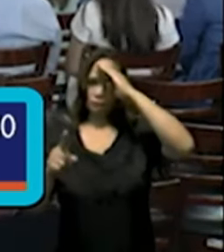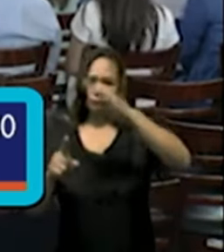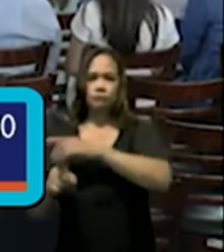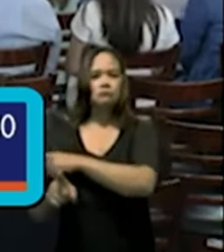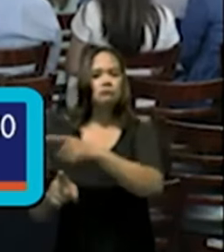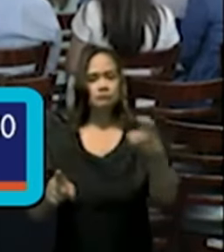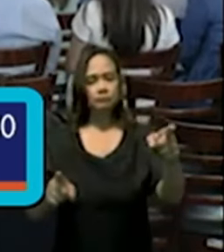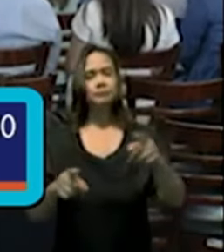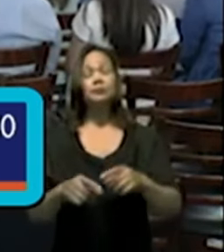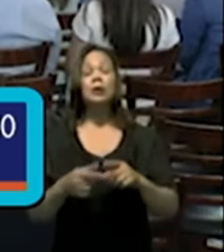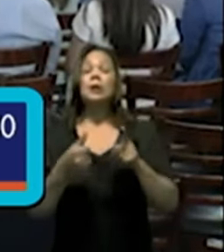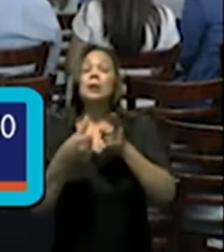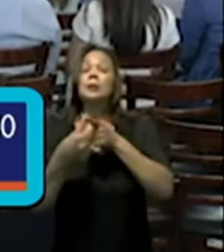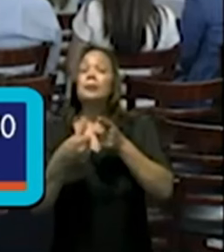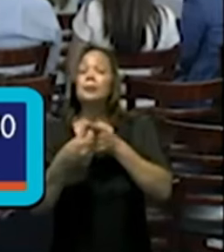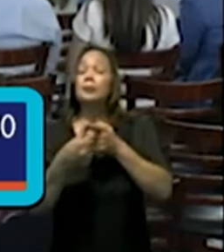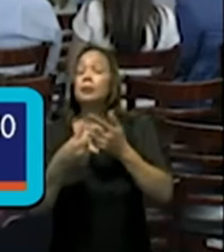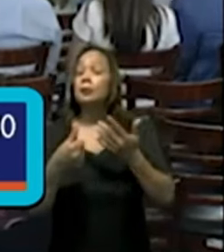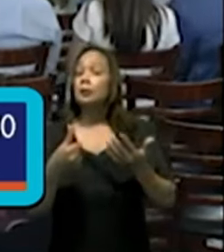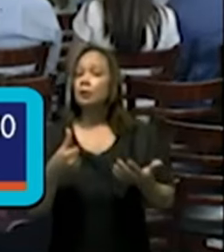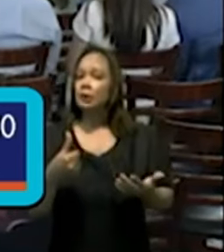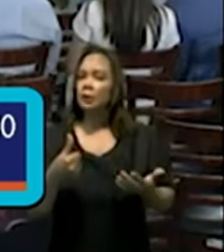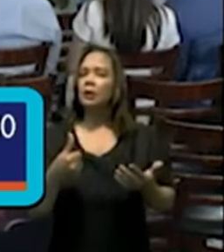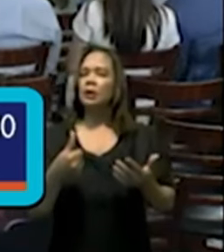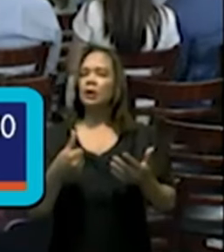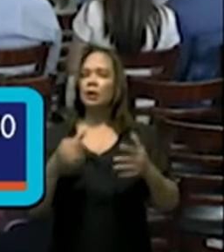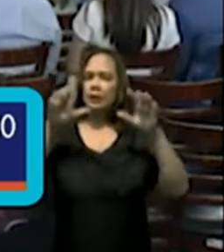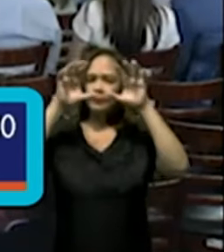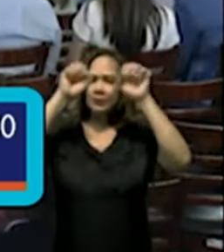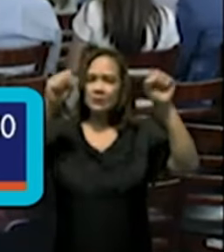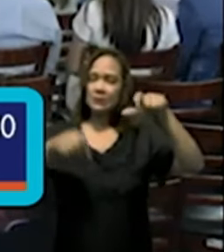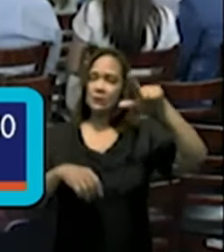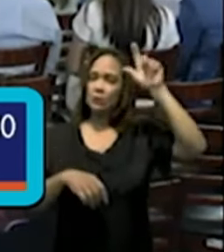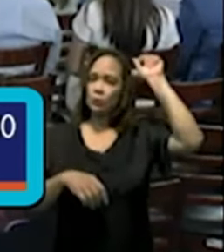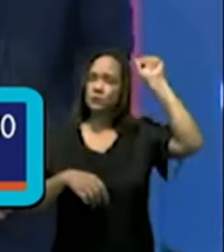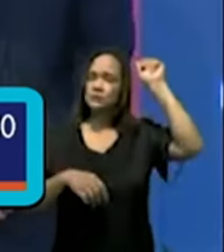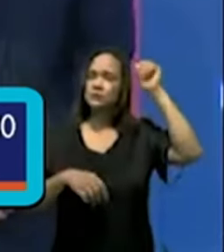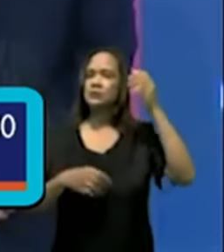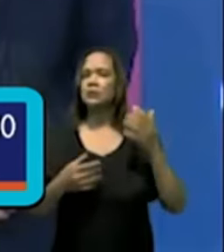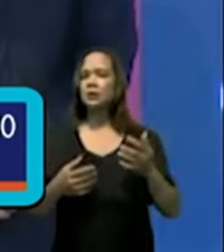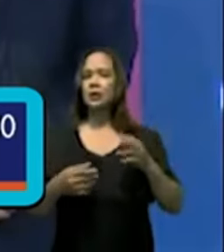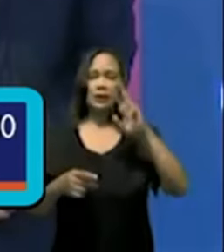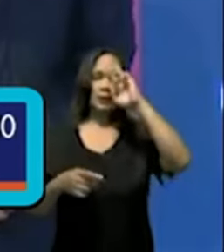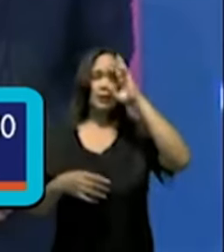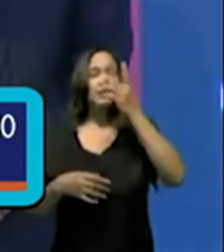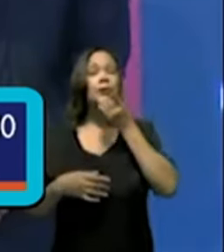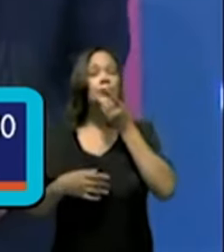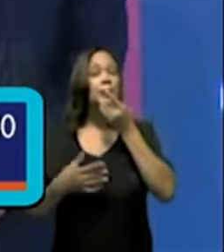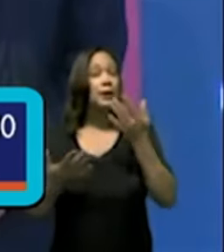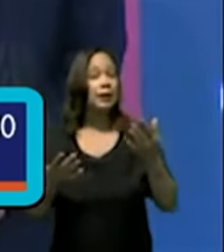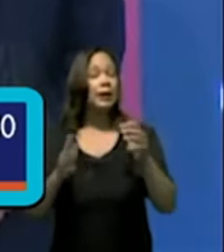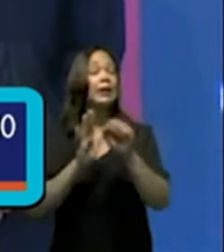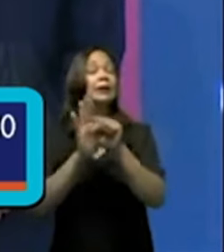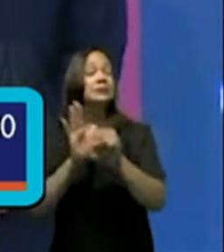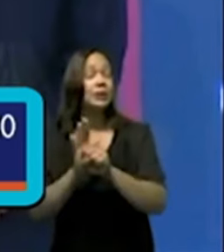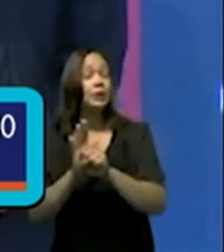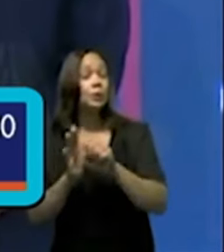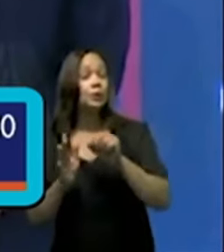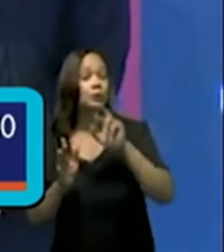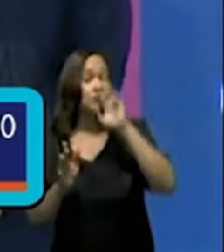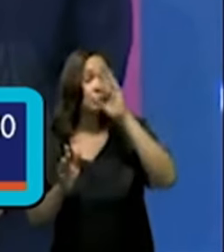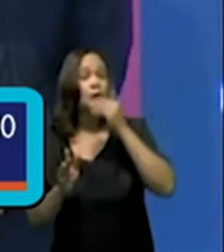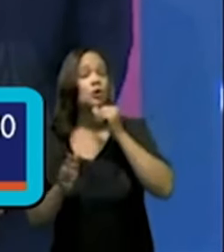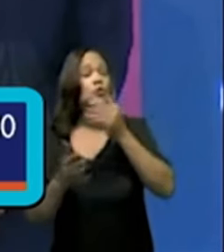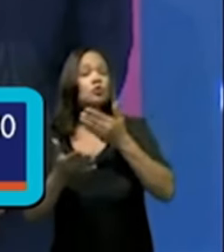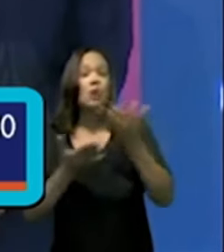todos. Lo primero es que, bajo la presidencia de Luis Abinader, República Dominicana, el Estado Dominicano,